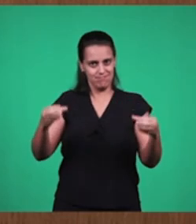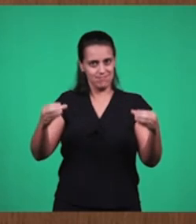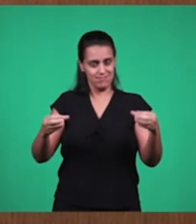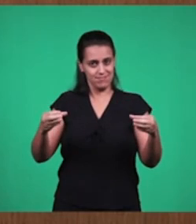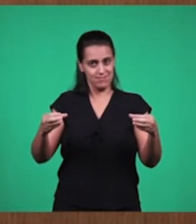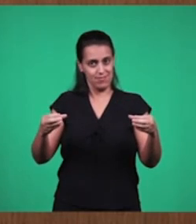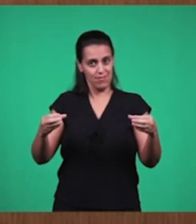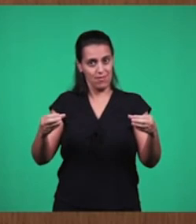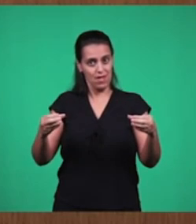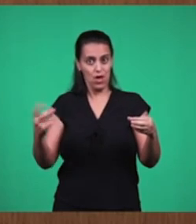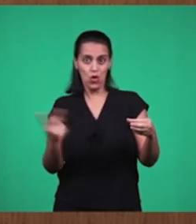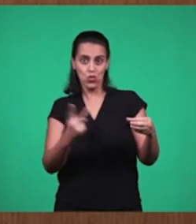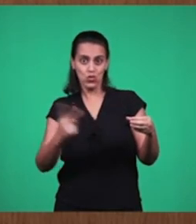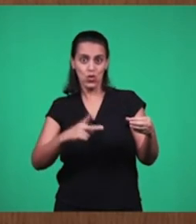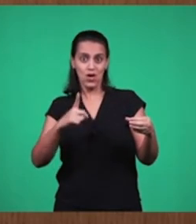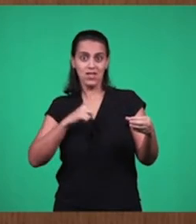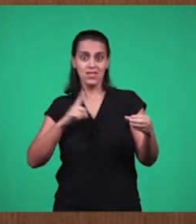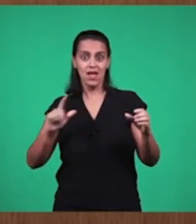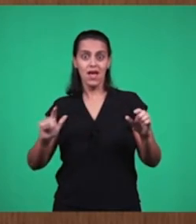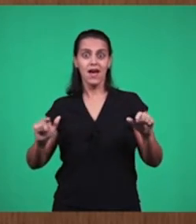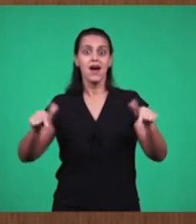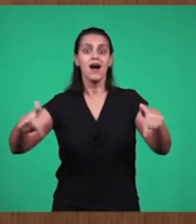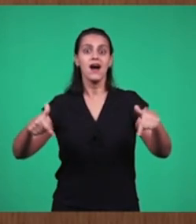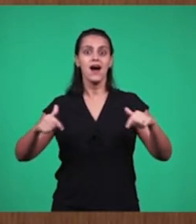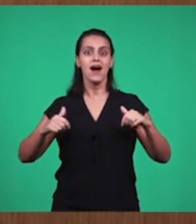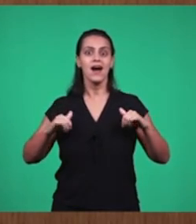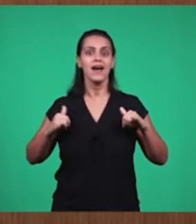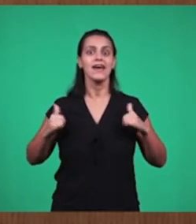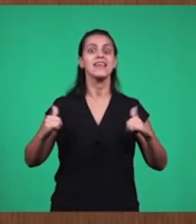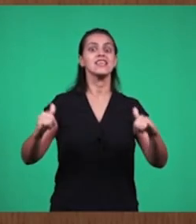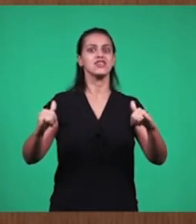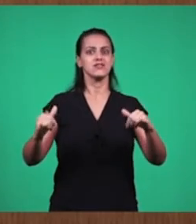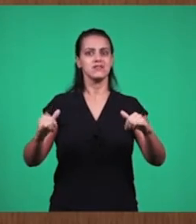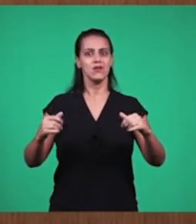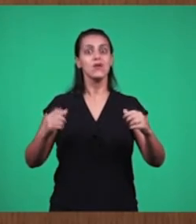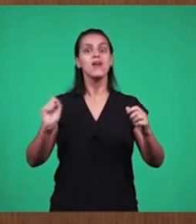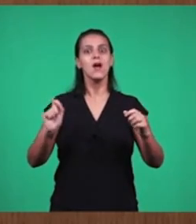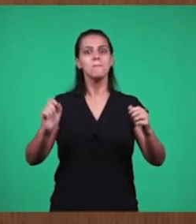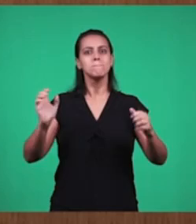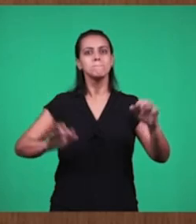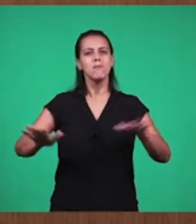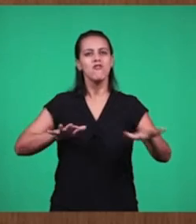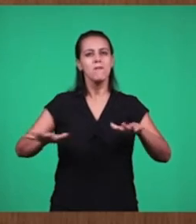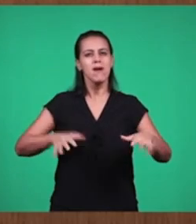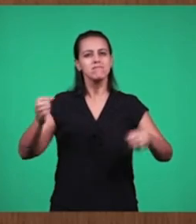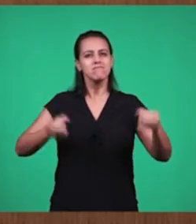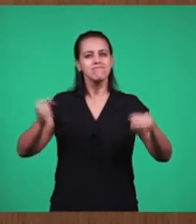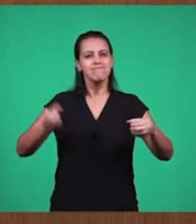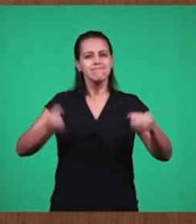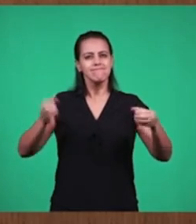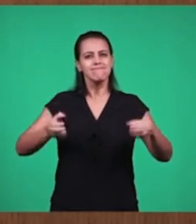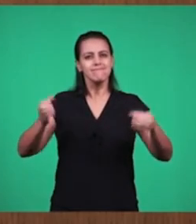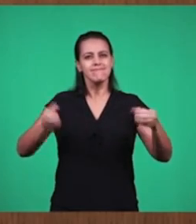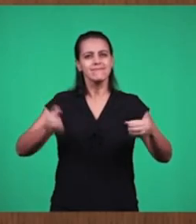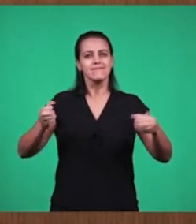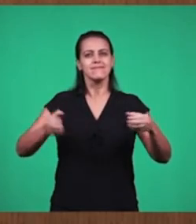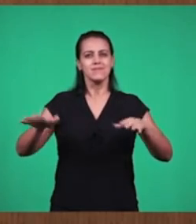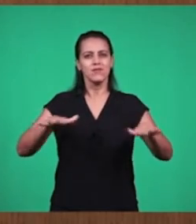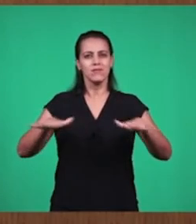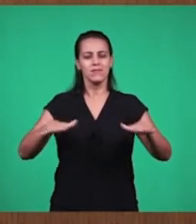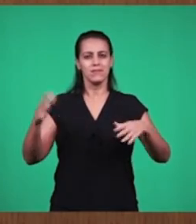nosotros vamos a introducir en los dos botes una energía, que serán mis movimientos.